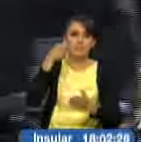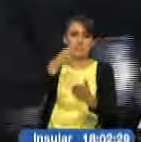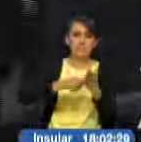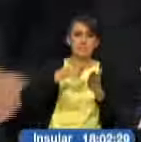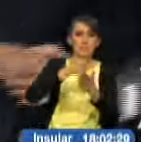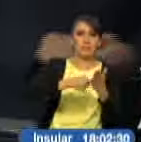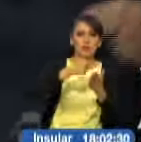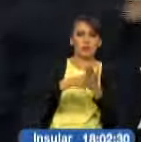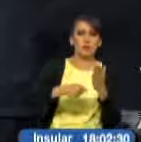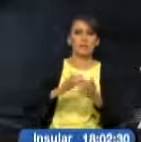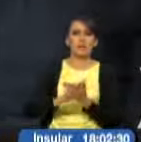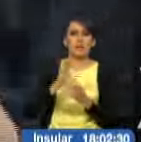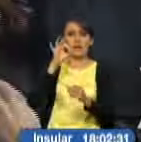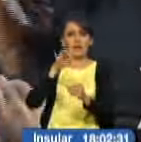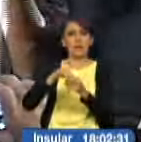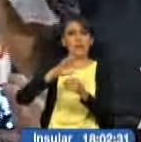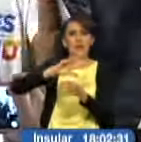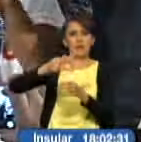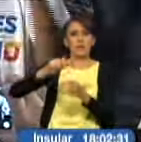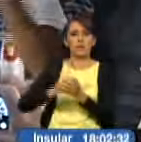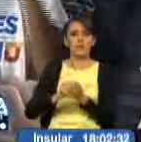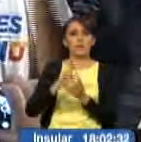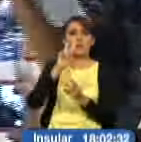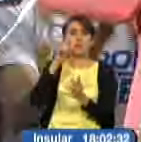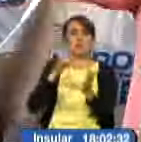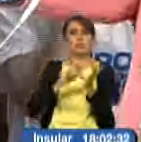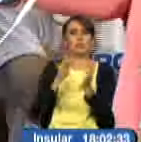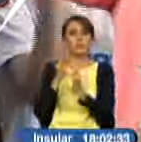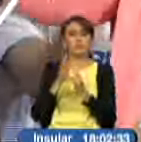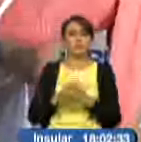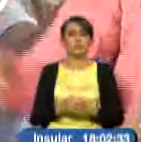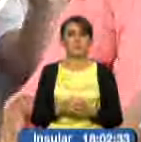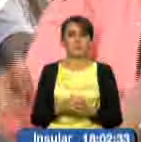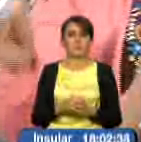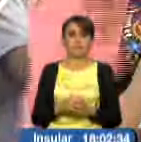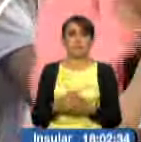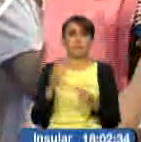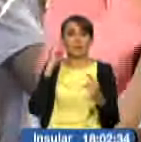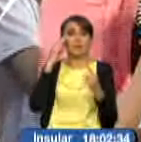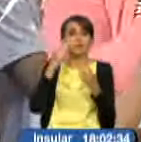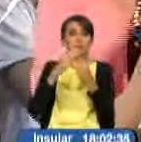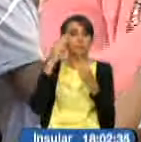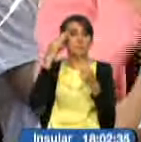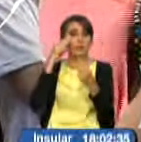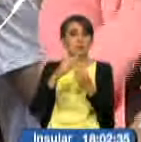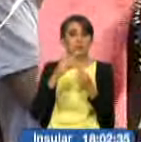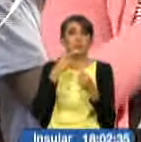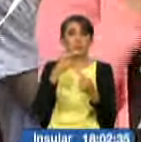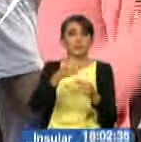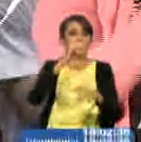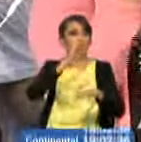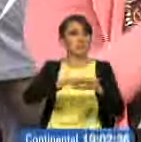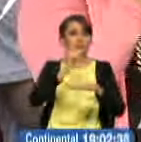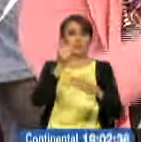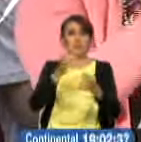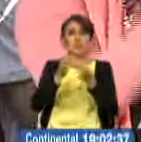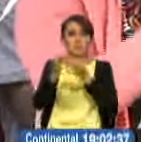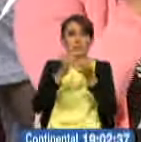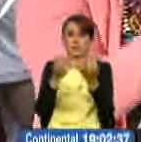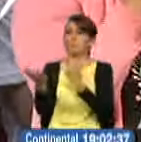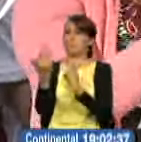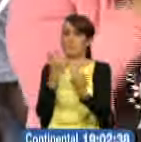contra el fraude del próximo 2 de abril. En un mensaje explícito convoca a salir a las calles si el resultado les es